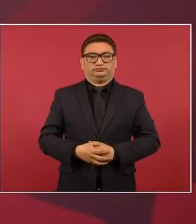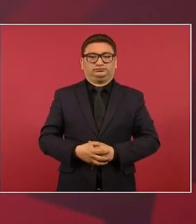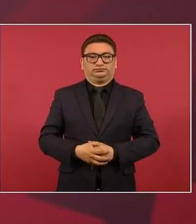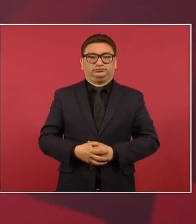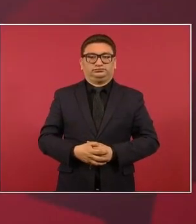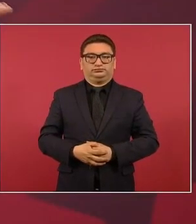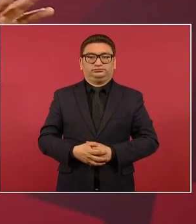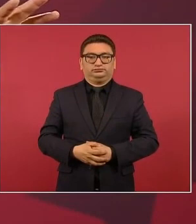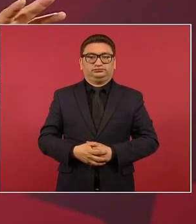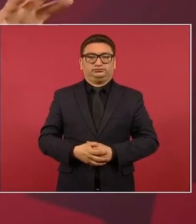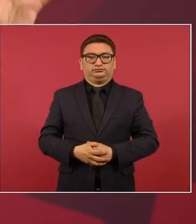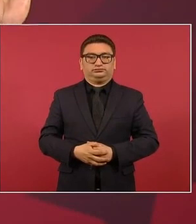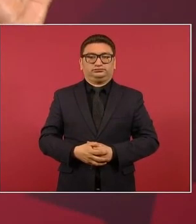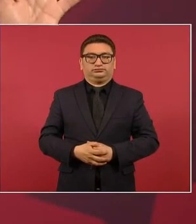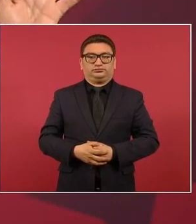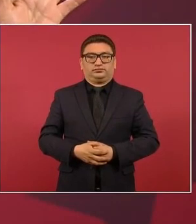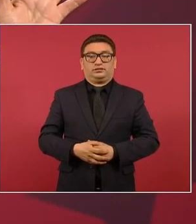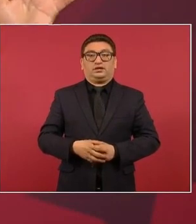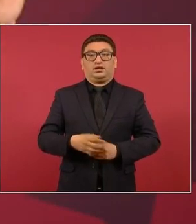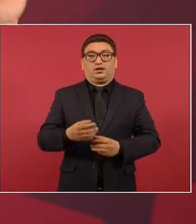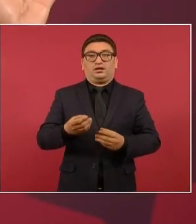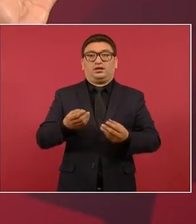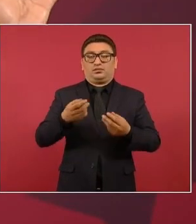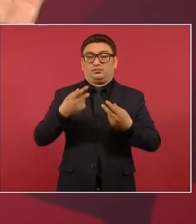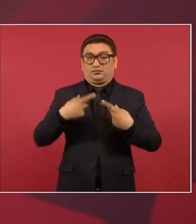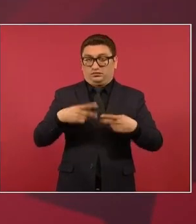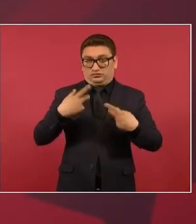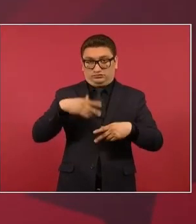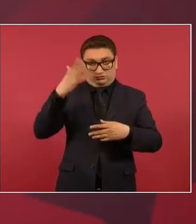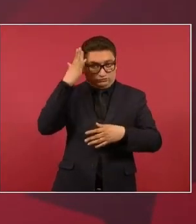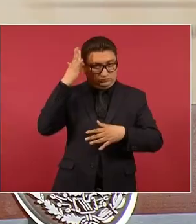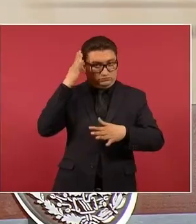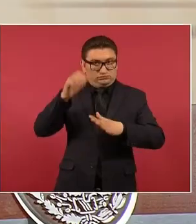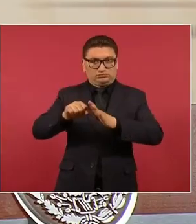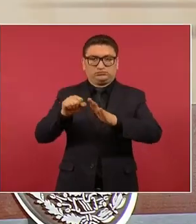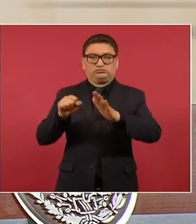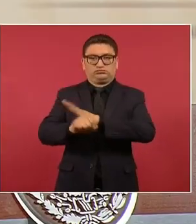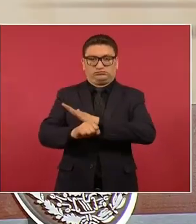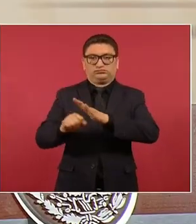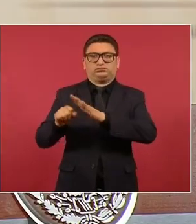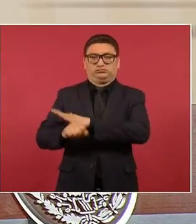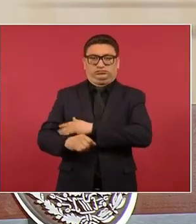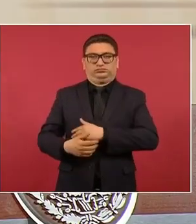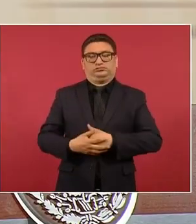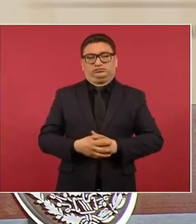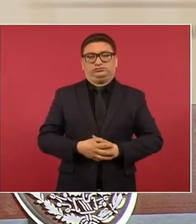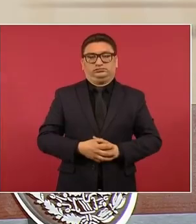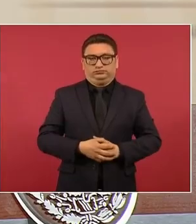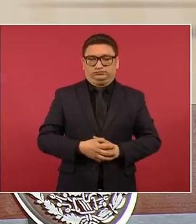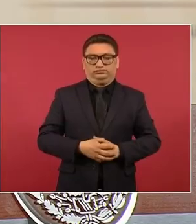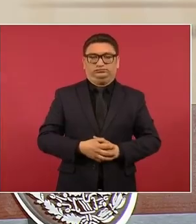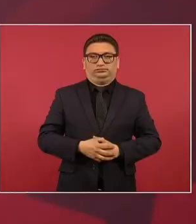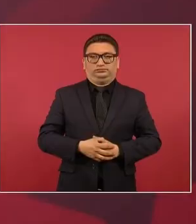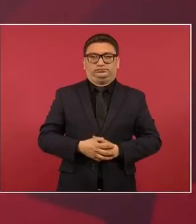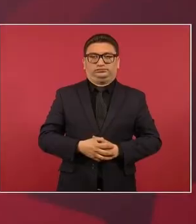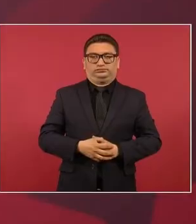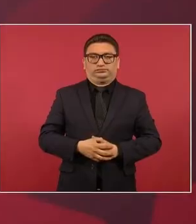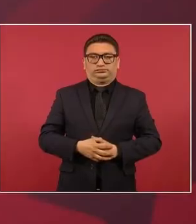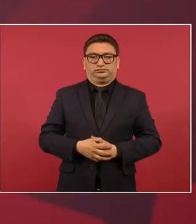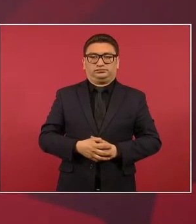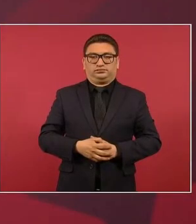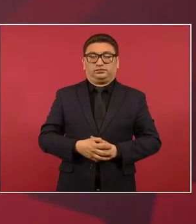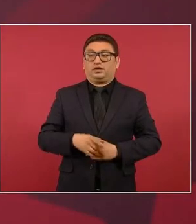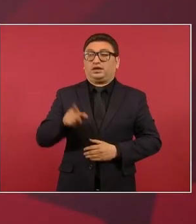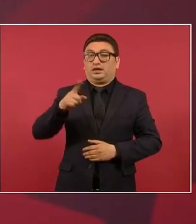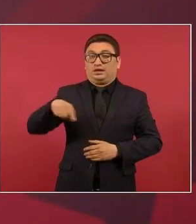y metieron a la cárcel a dirigentes. ¿Sabes que le fabricaron delitos a